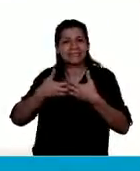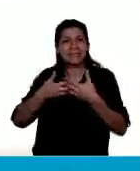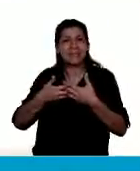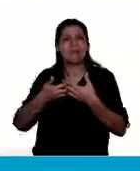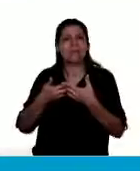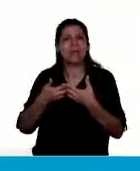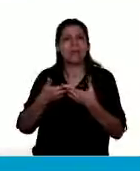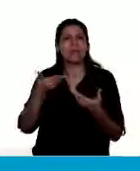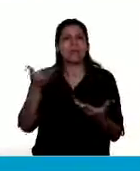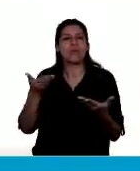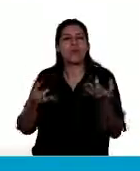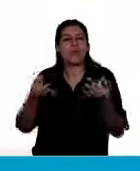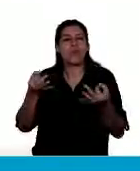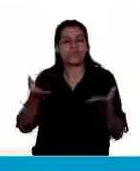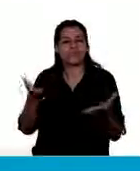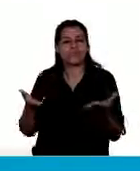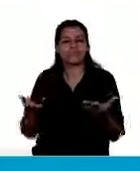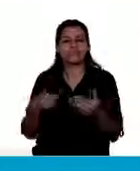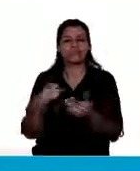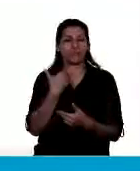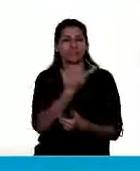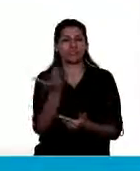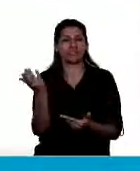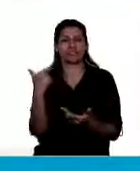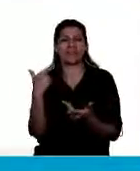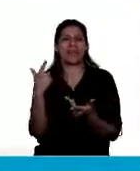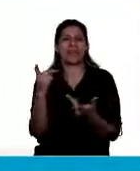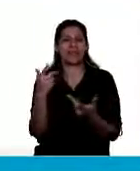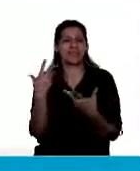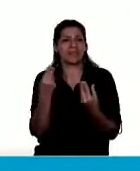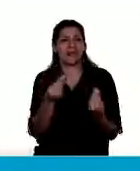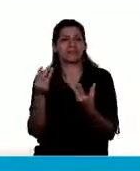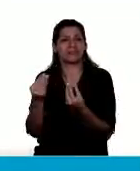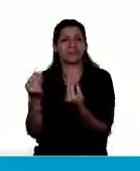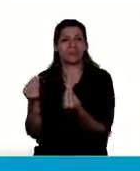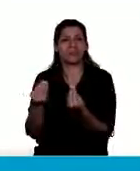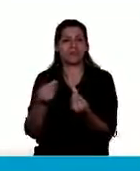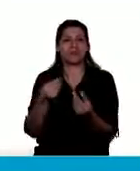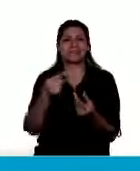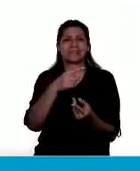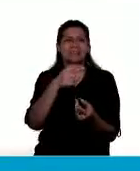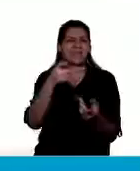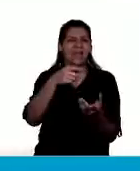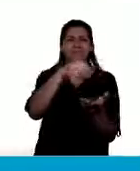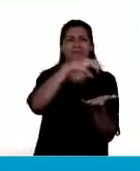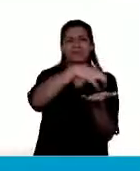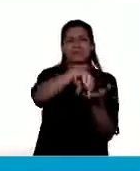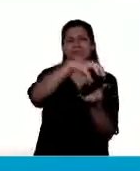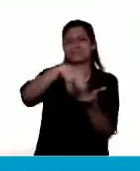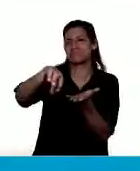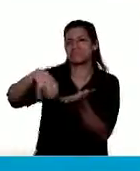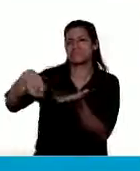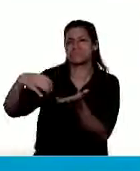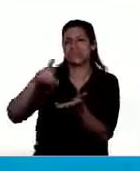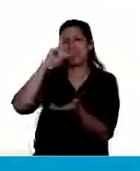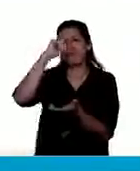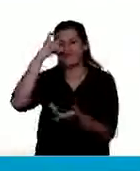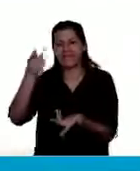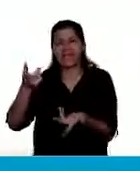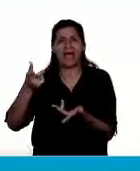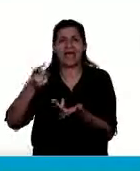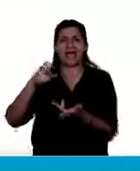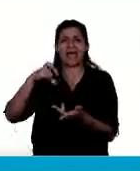social. Sabemos cómo se crearon más de 200 centros sanitarios, centros hospitales,